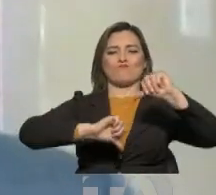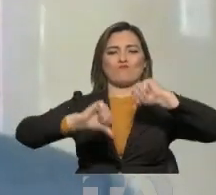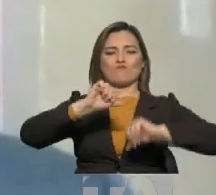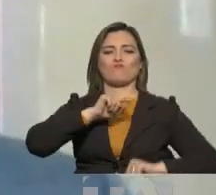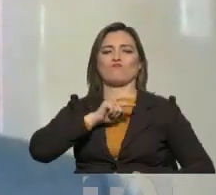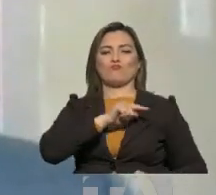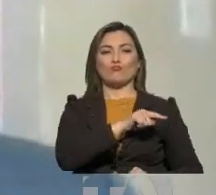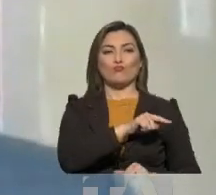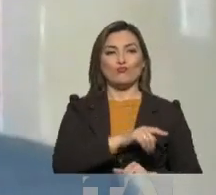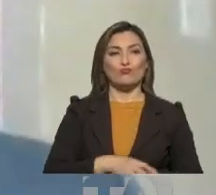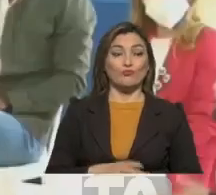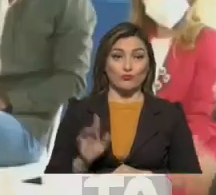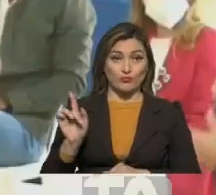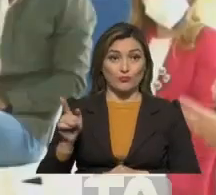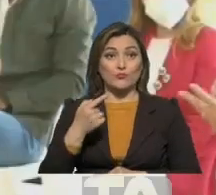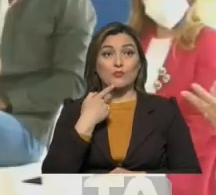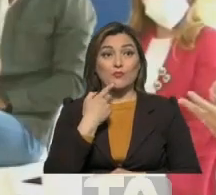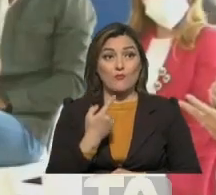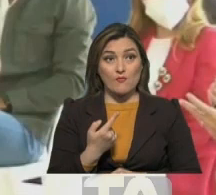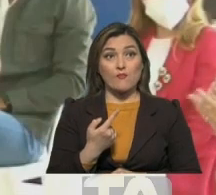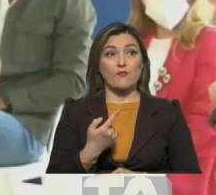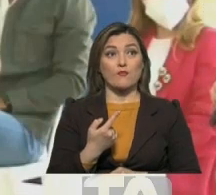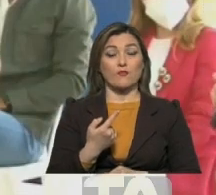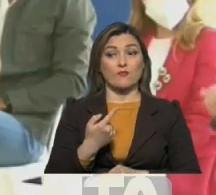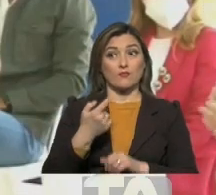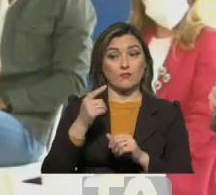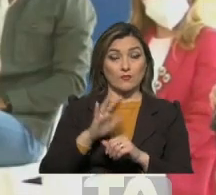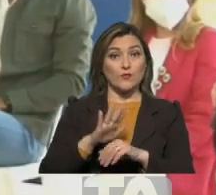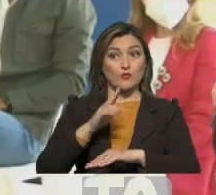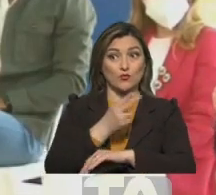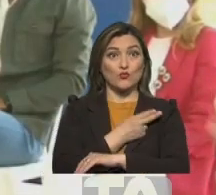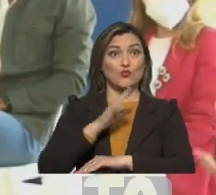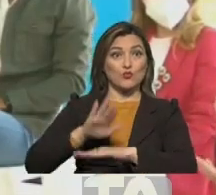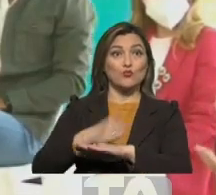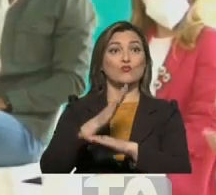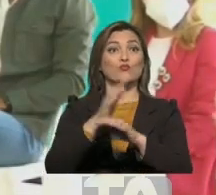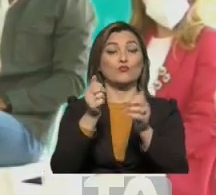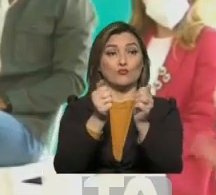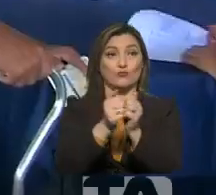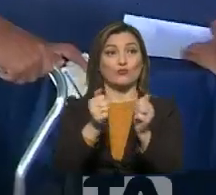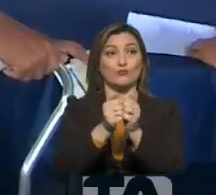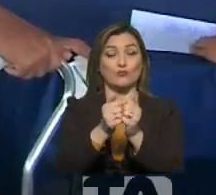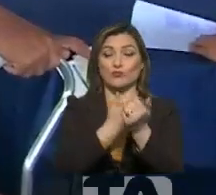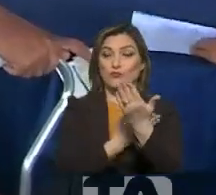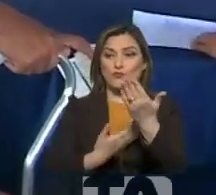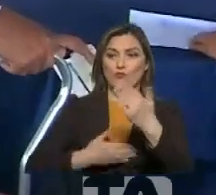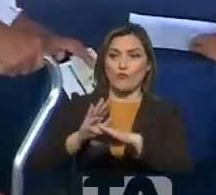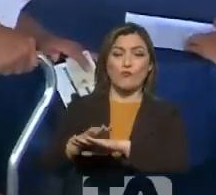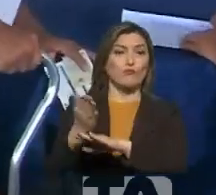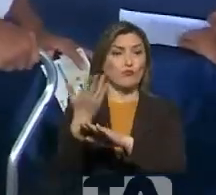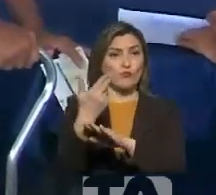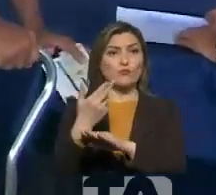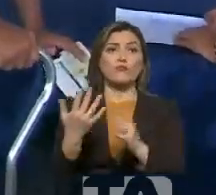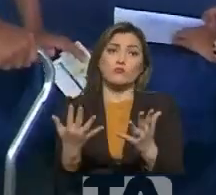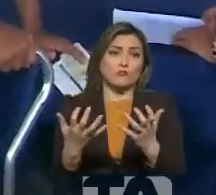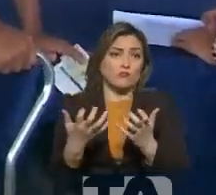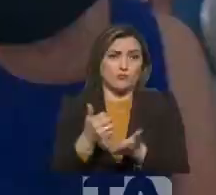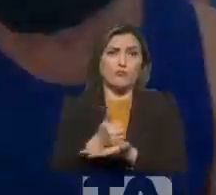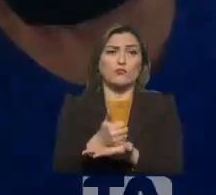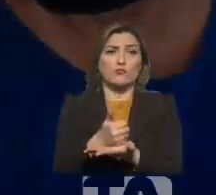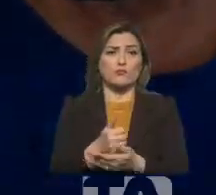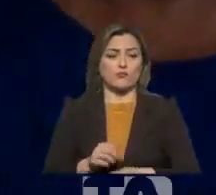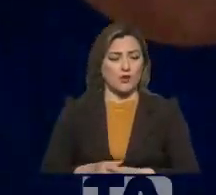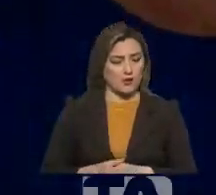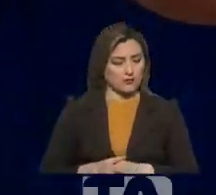de salud marcelo aguilar además revela que la academia ya ha sido convocada por el equipo del presidente electo por lo que estarán dispuestos a ayudar